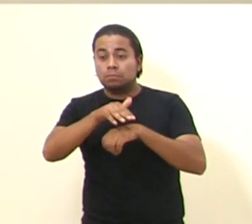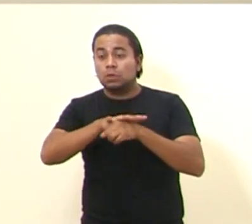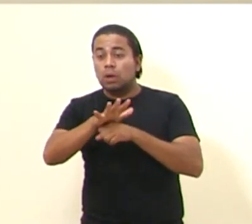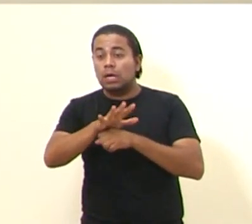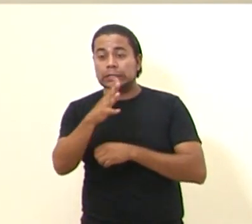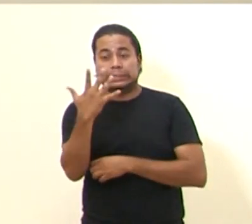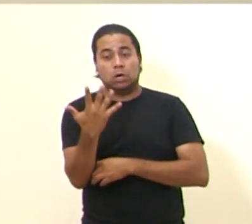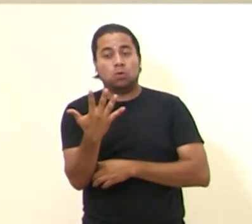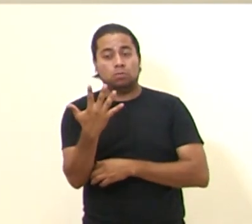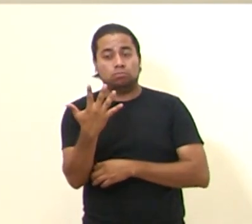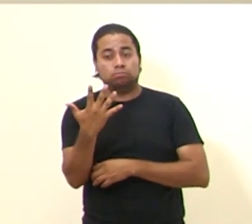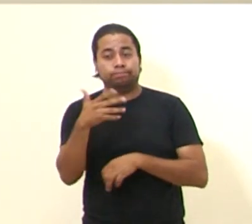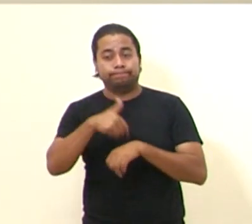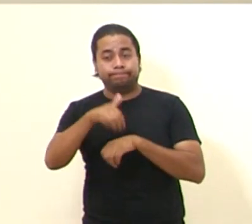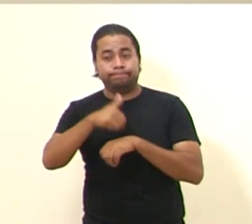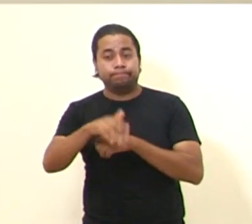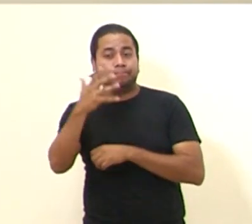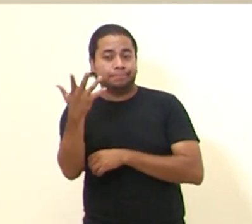5.